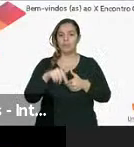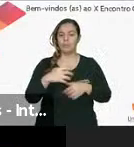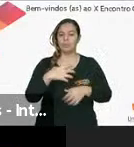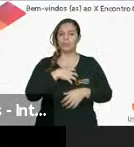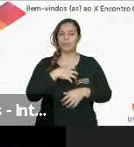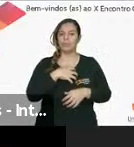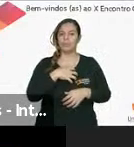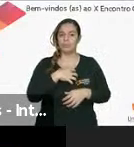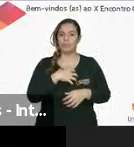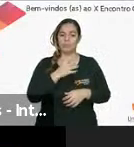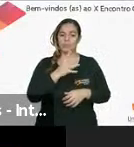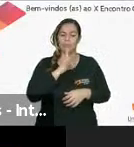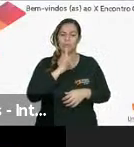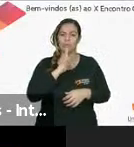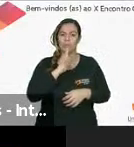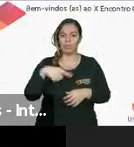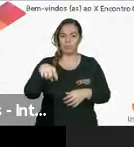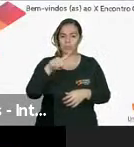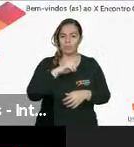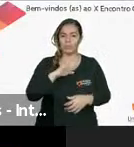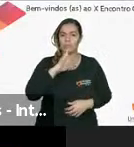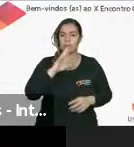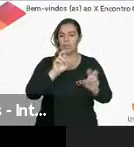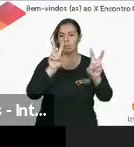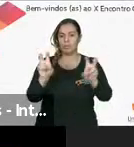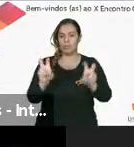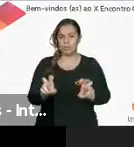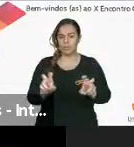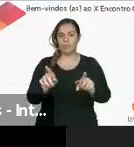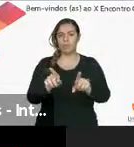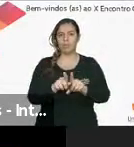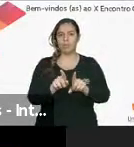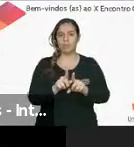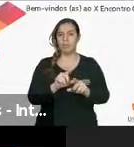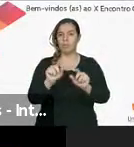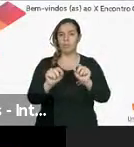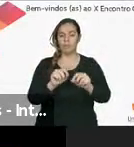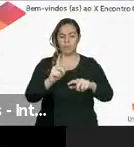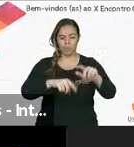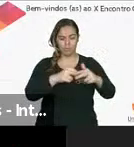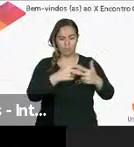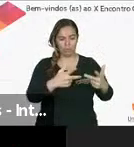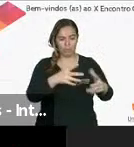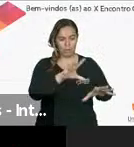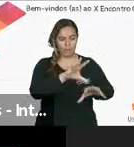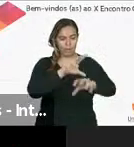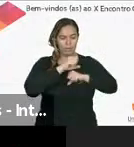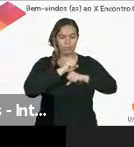del conocer y se habla del conocimiento como la adquisición de algo, ¿sí?